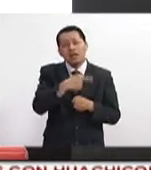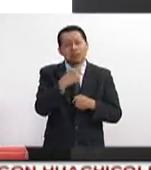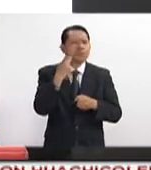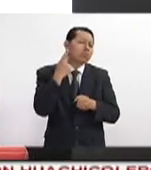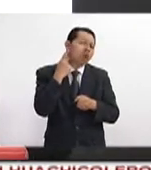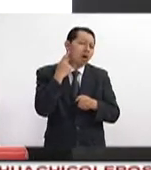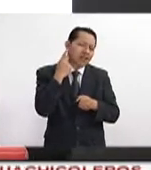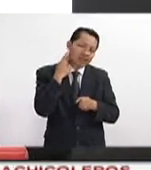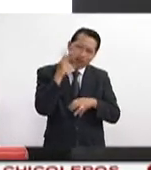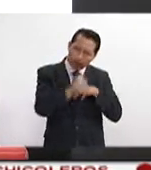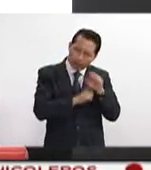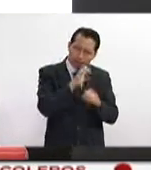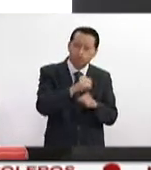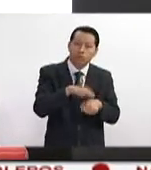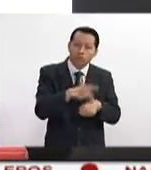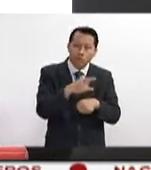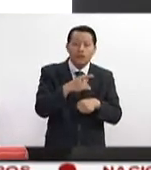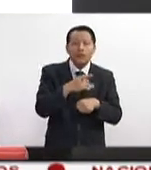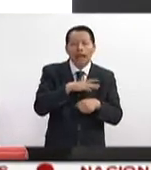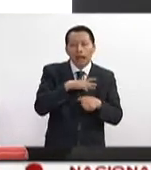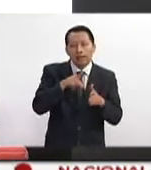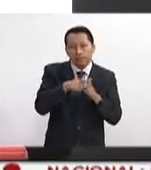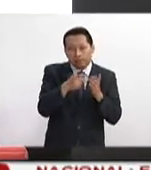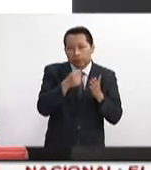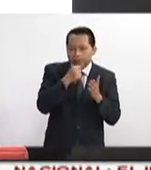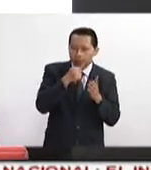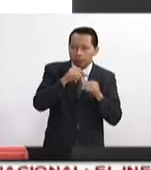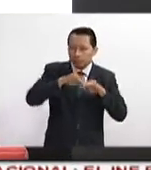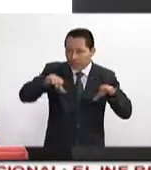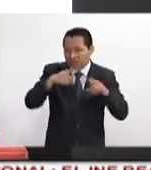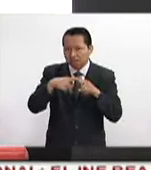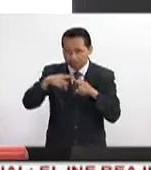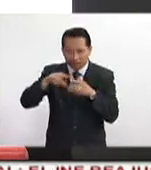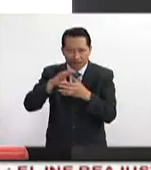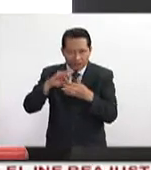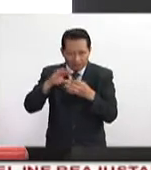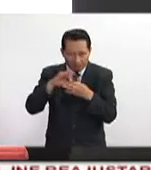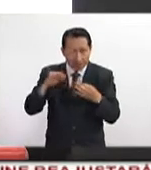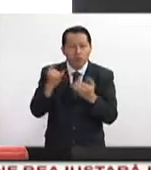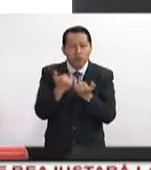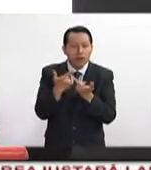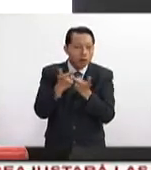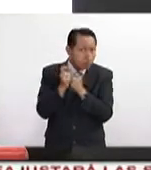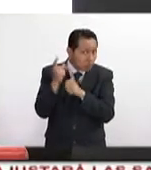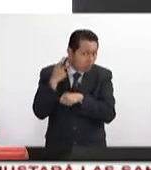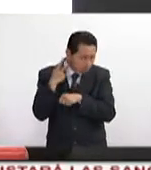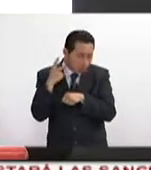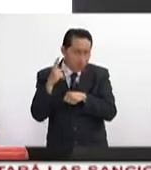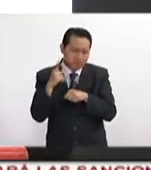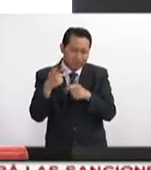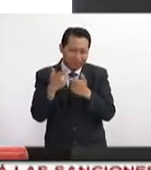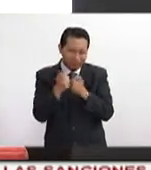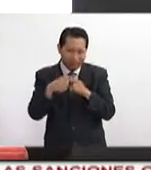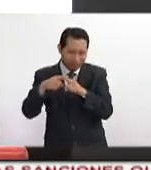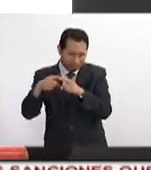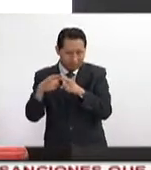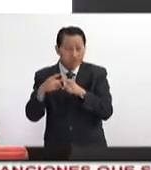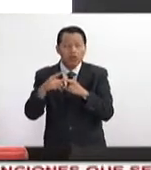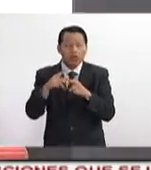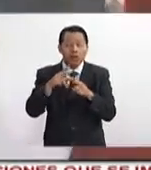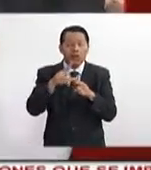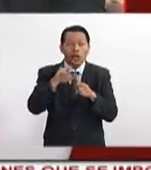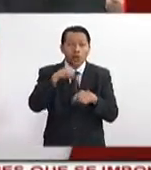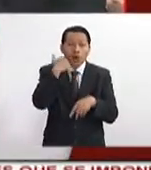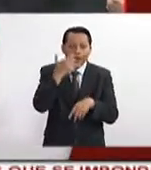de parte de los medios de comunicación y los partidos opositores que buscan que no se postule a la presidencia. Sin embargo, pues también ya van